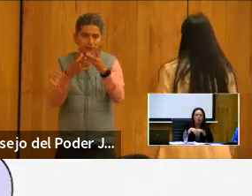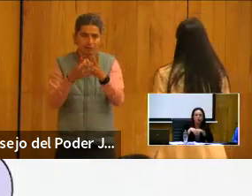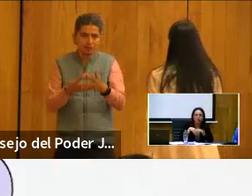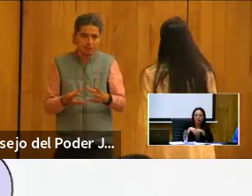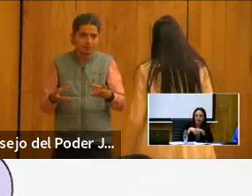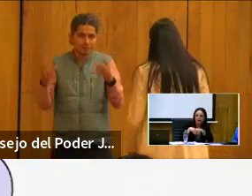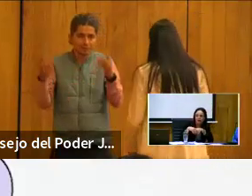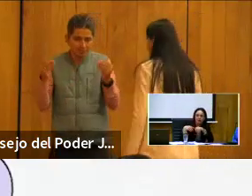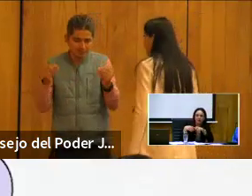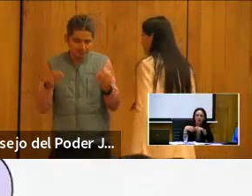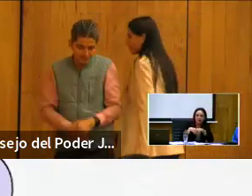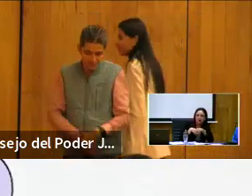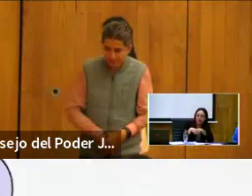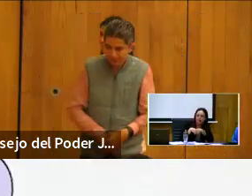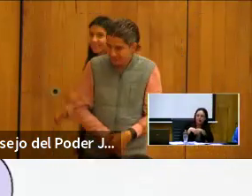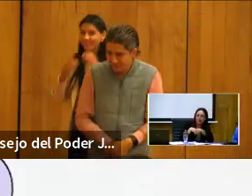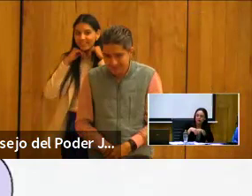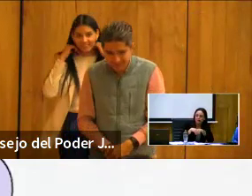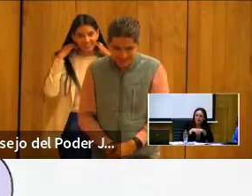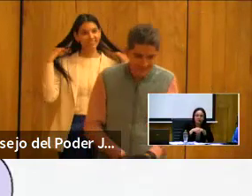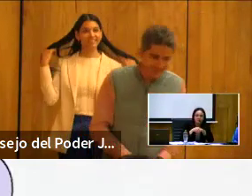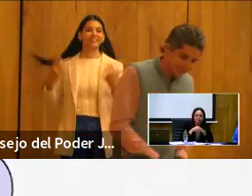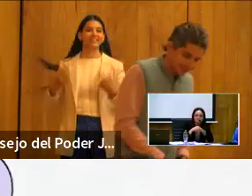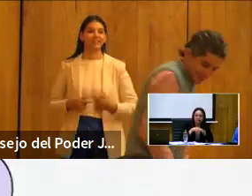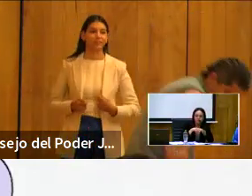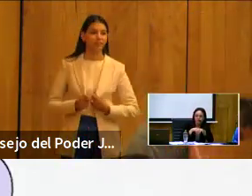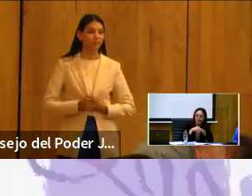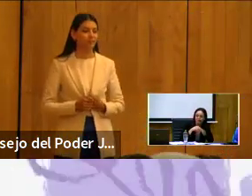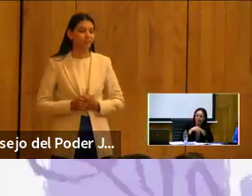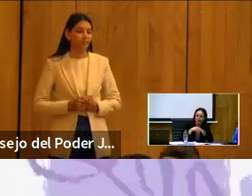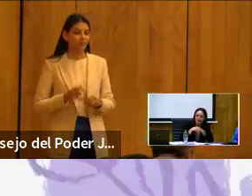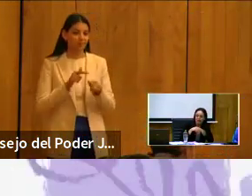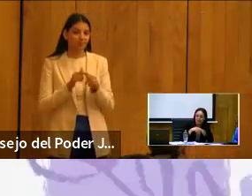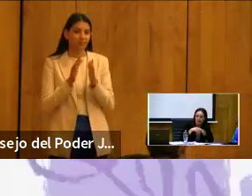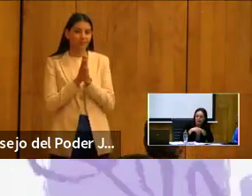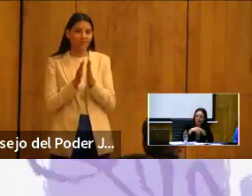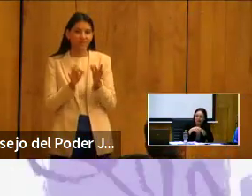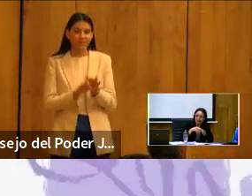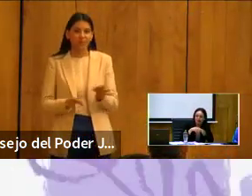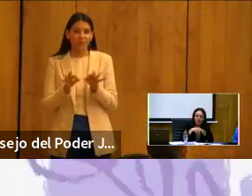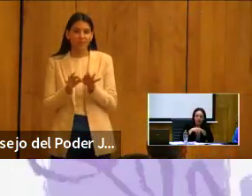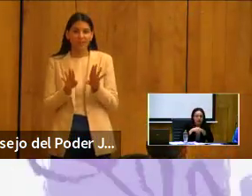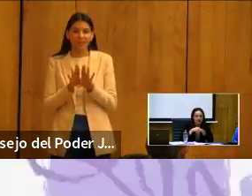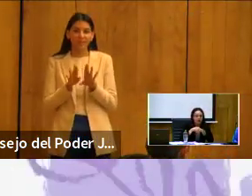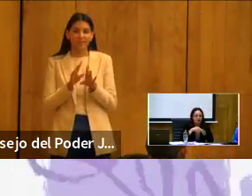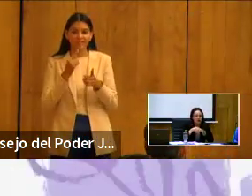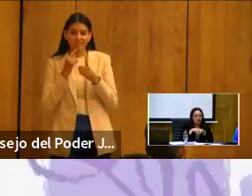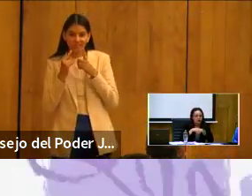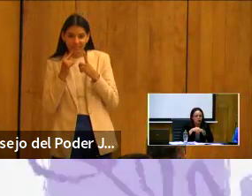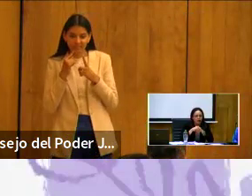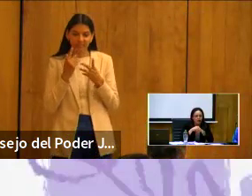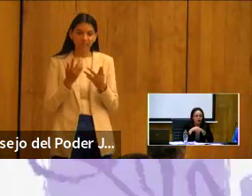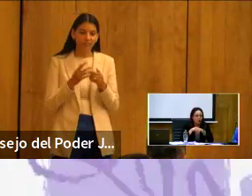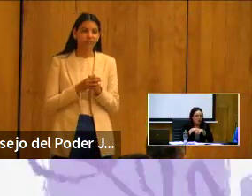buscando un traje a su medida. Siguiente, por favor. Es sumamente importante la negociación y